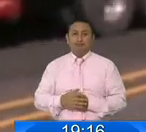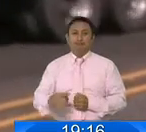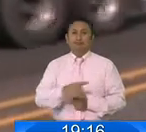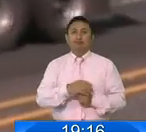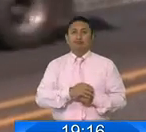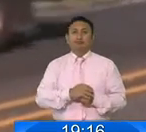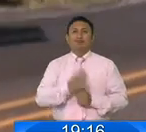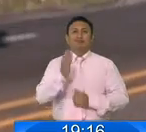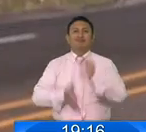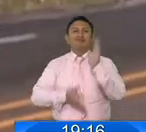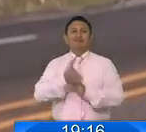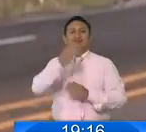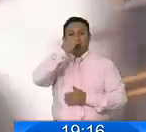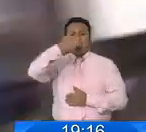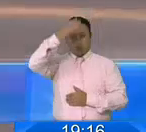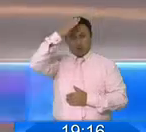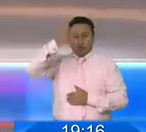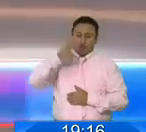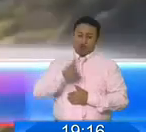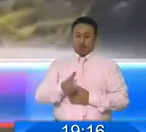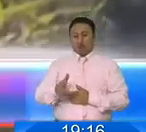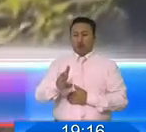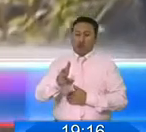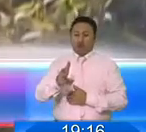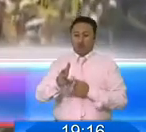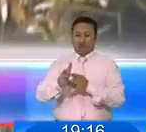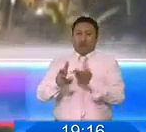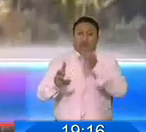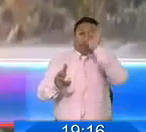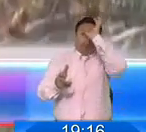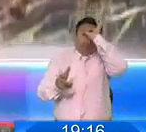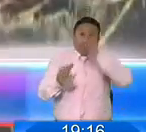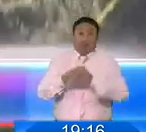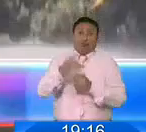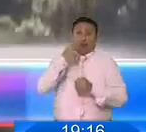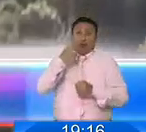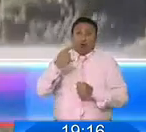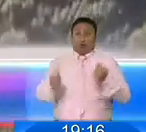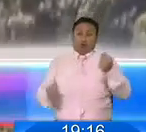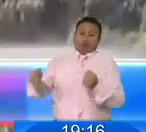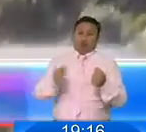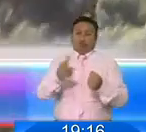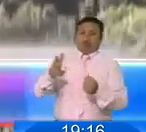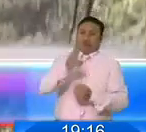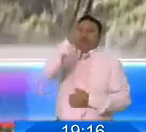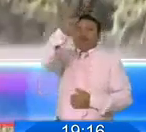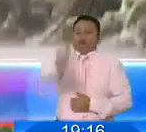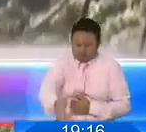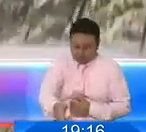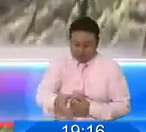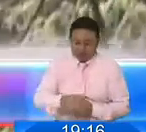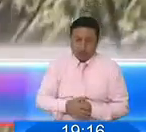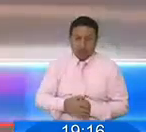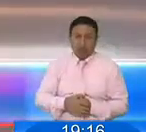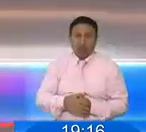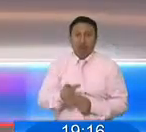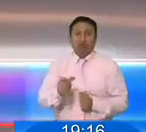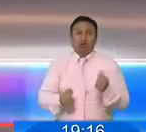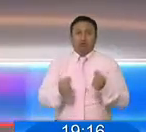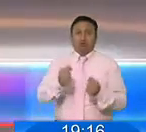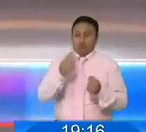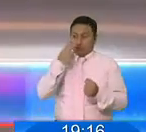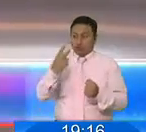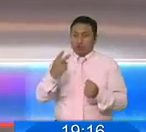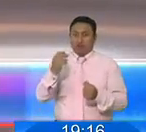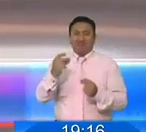alba santo domingo por razones aún no establecidas el chofer del vehículo perdió pista y se fue al fondo del abismo los ocupantes de la vía observaron